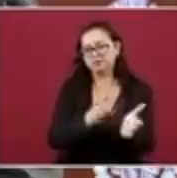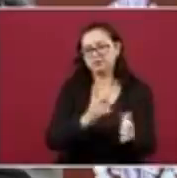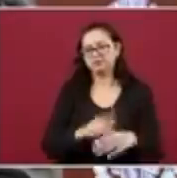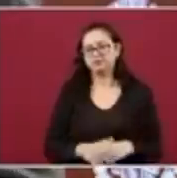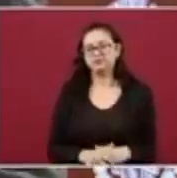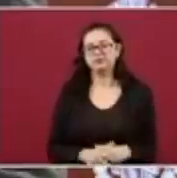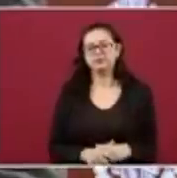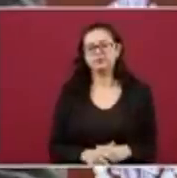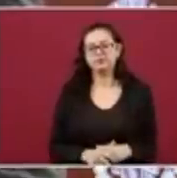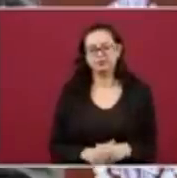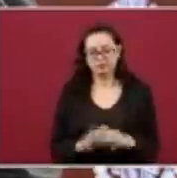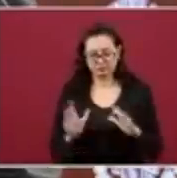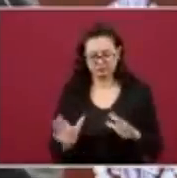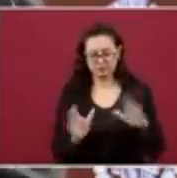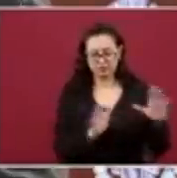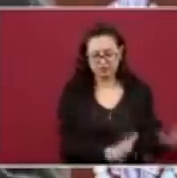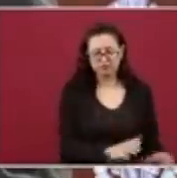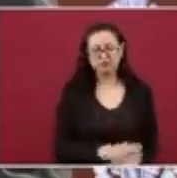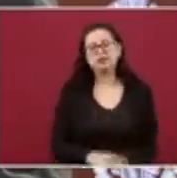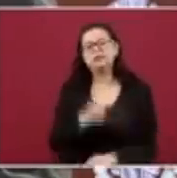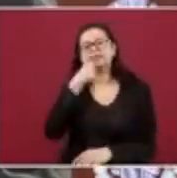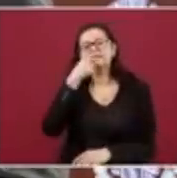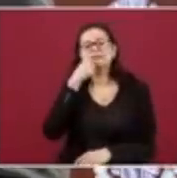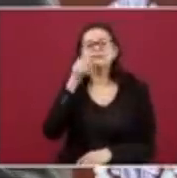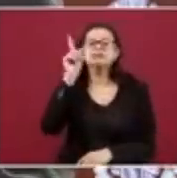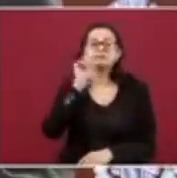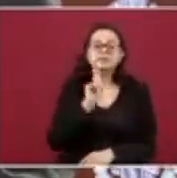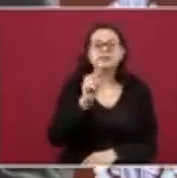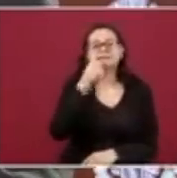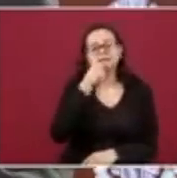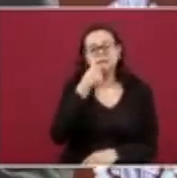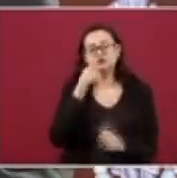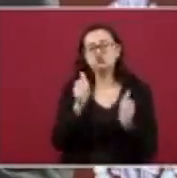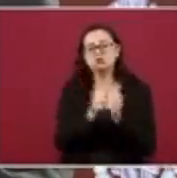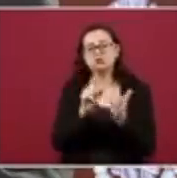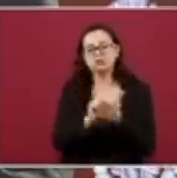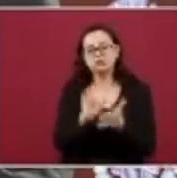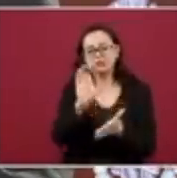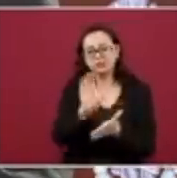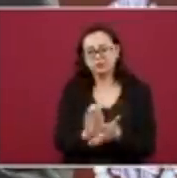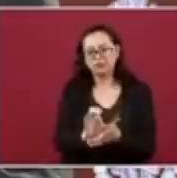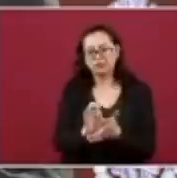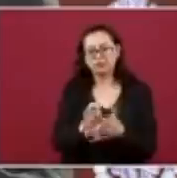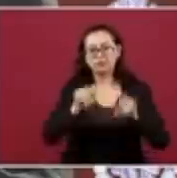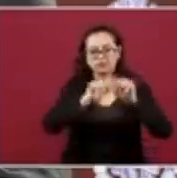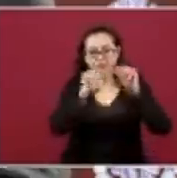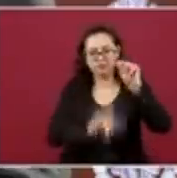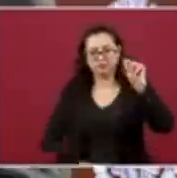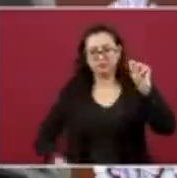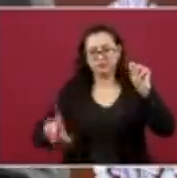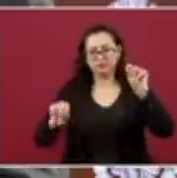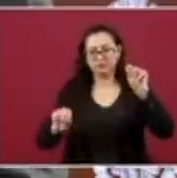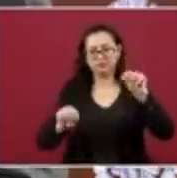Todas las niñas y todos los niños con discapacidad del país.